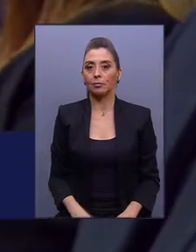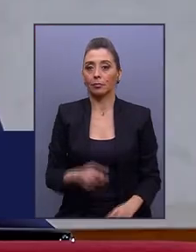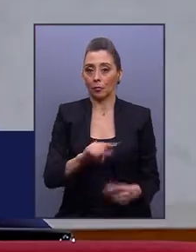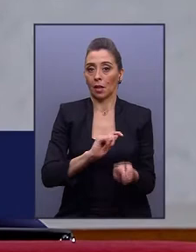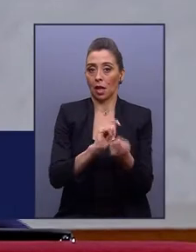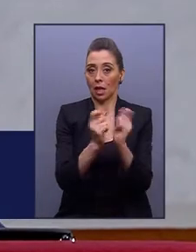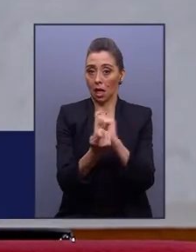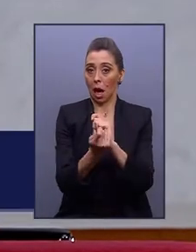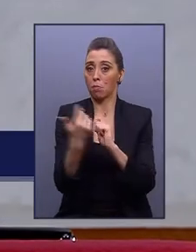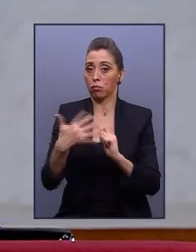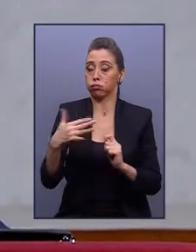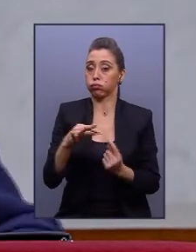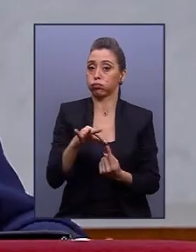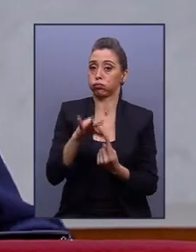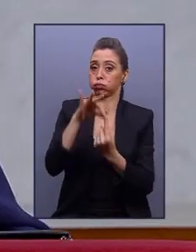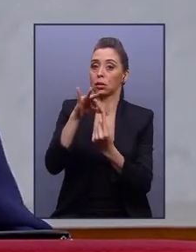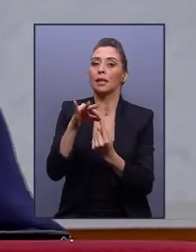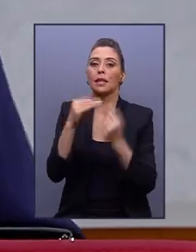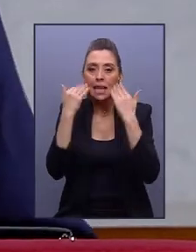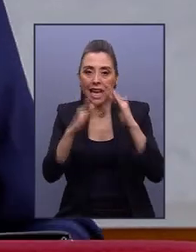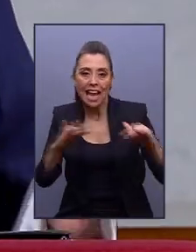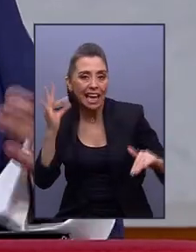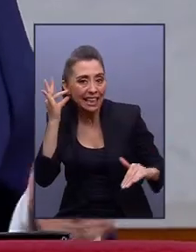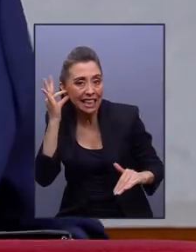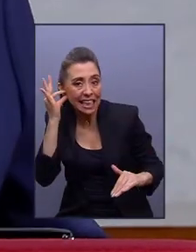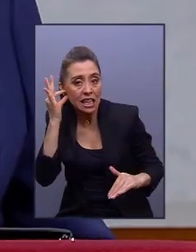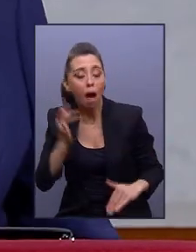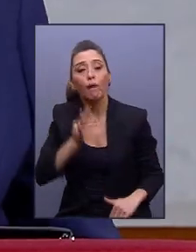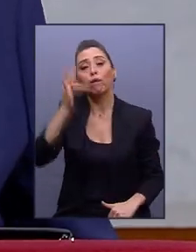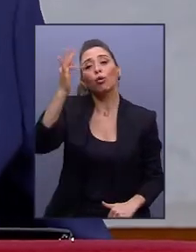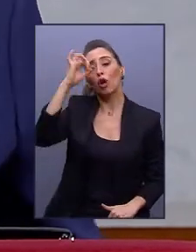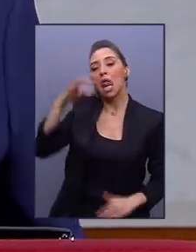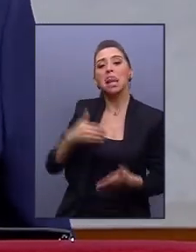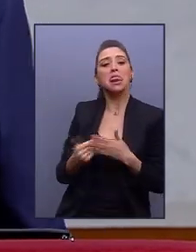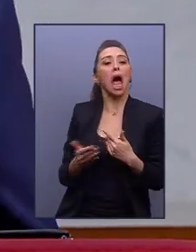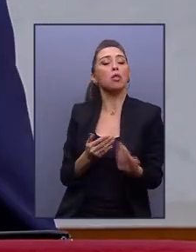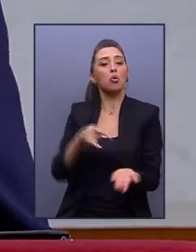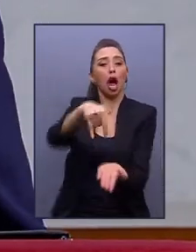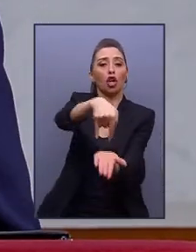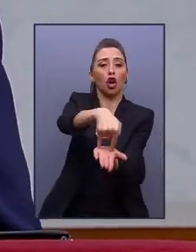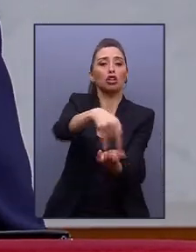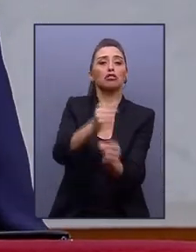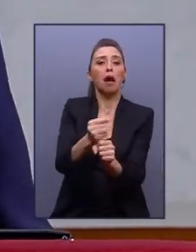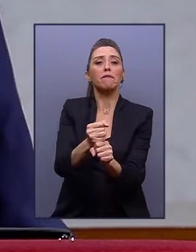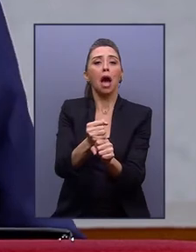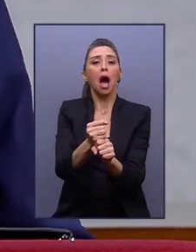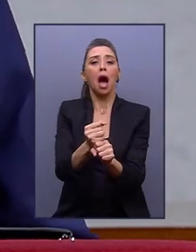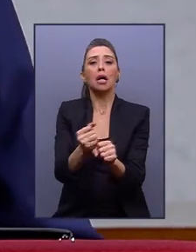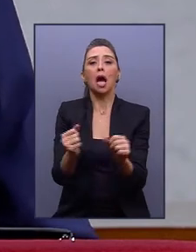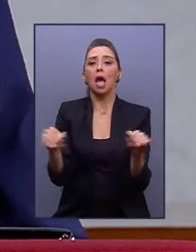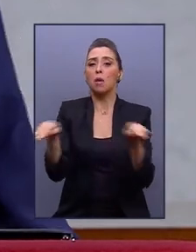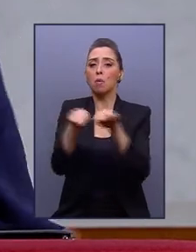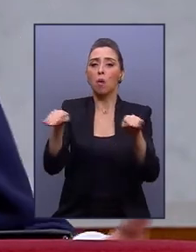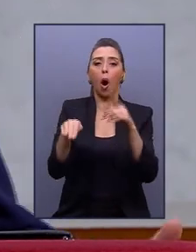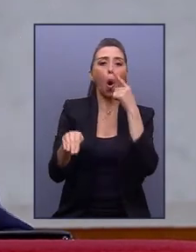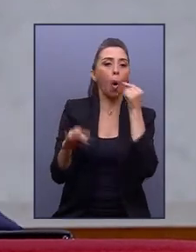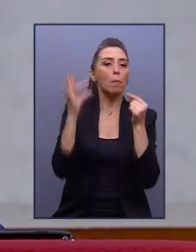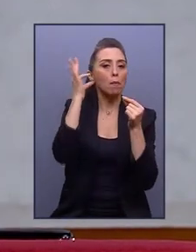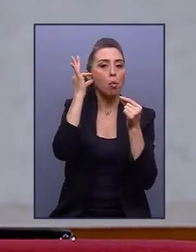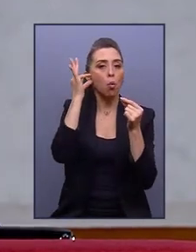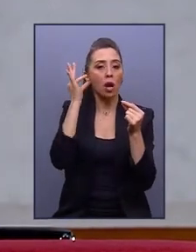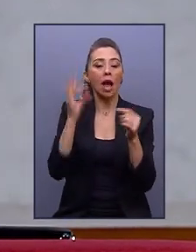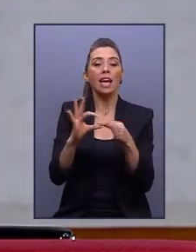Cambio central. Las niñas sabrán que lo natural es que en el Parlamento trabajen hombres y mujeres a la par y que gracias a